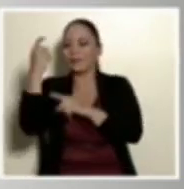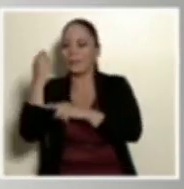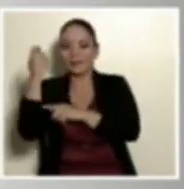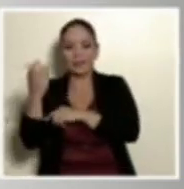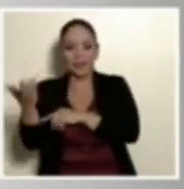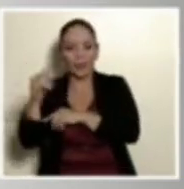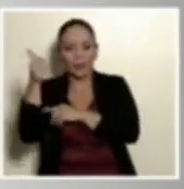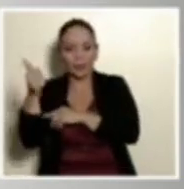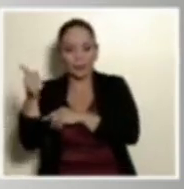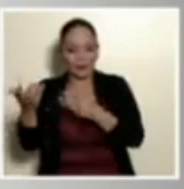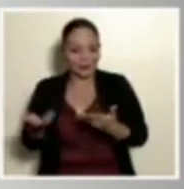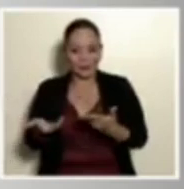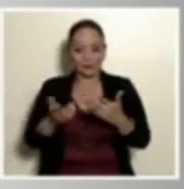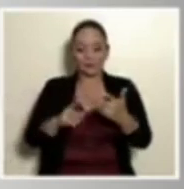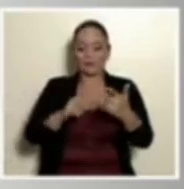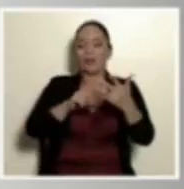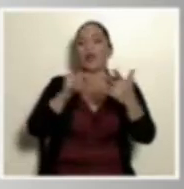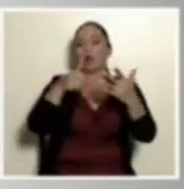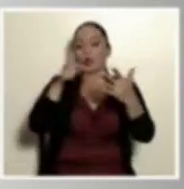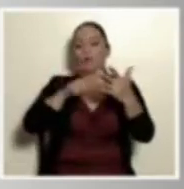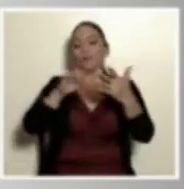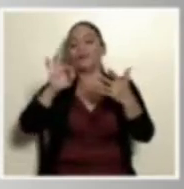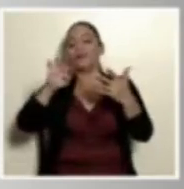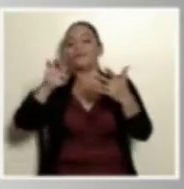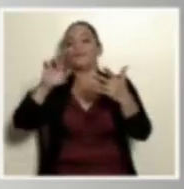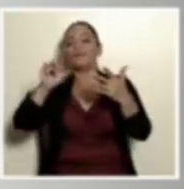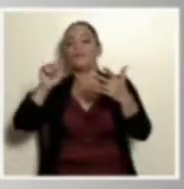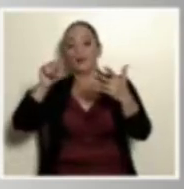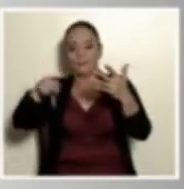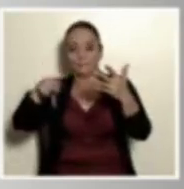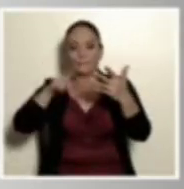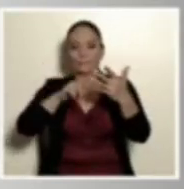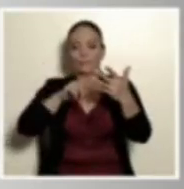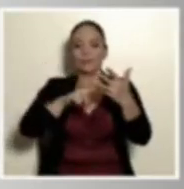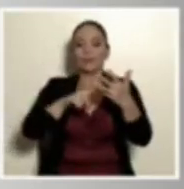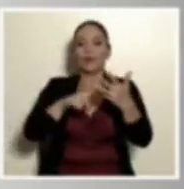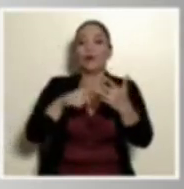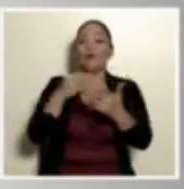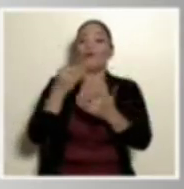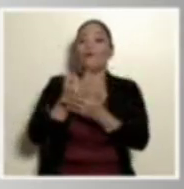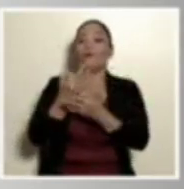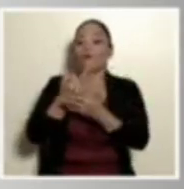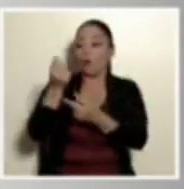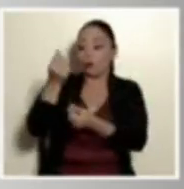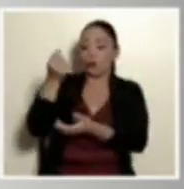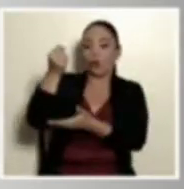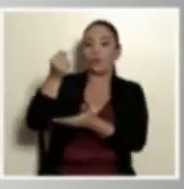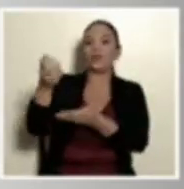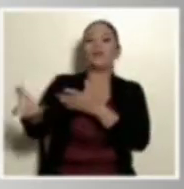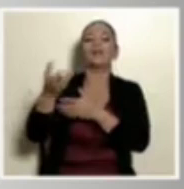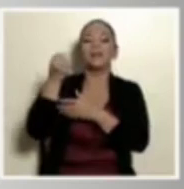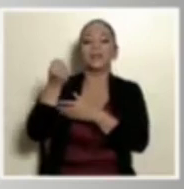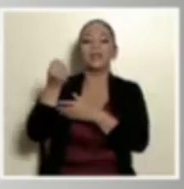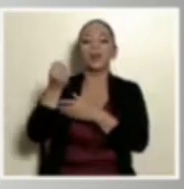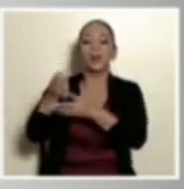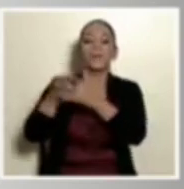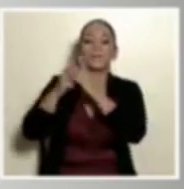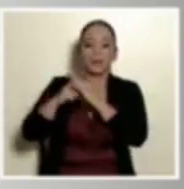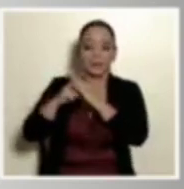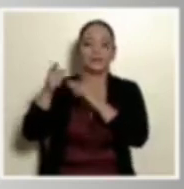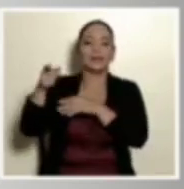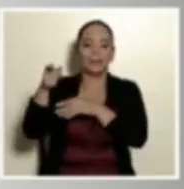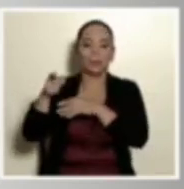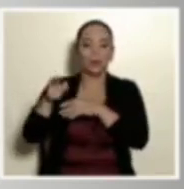FRAP. El FRAP se define como el Fondo de Retiro, Ahorro y Préstamo de los Empleados. Es una función similar a una